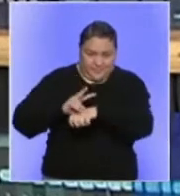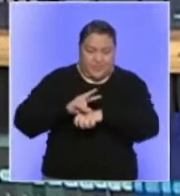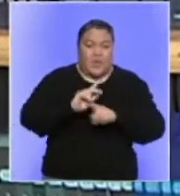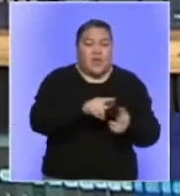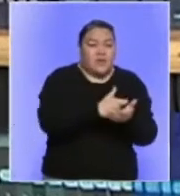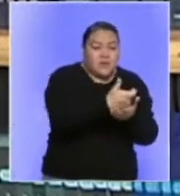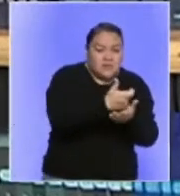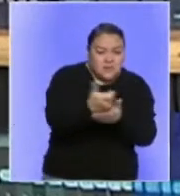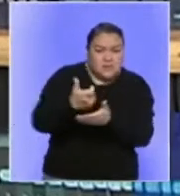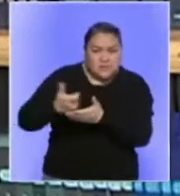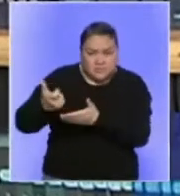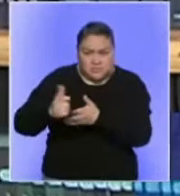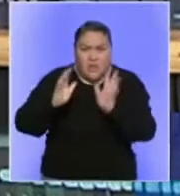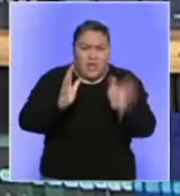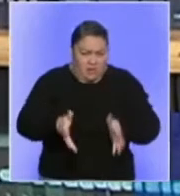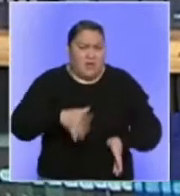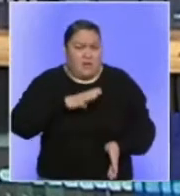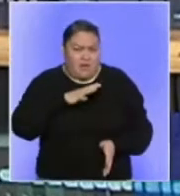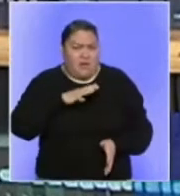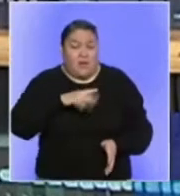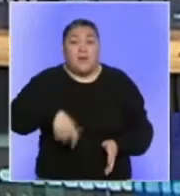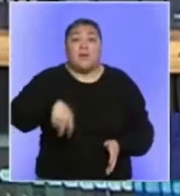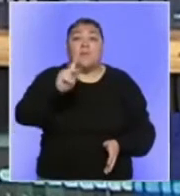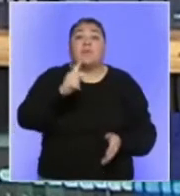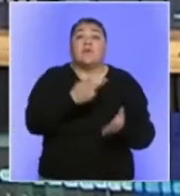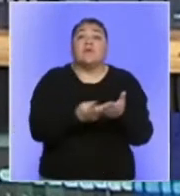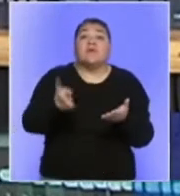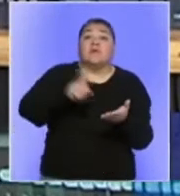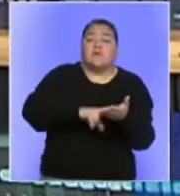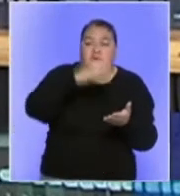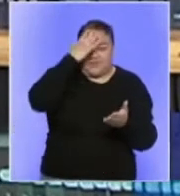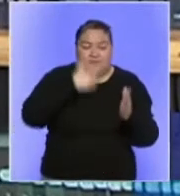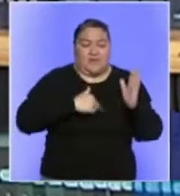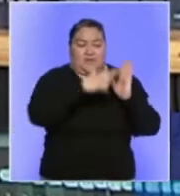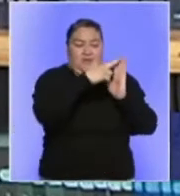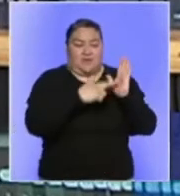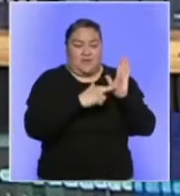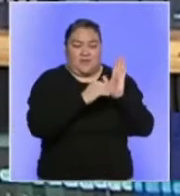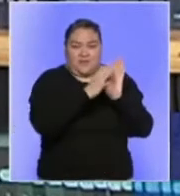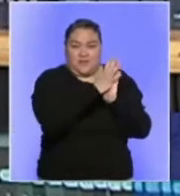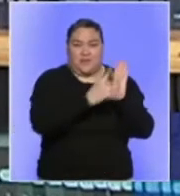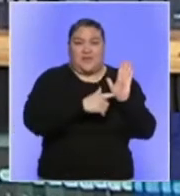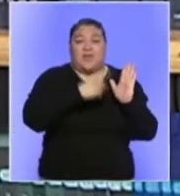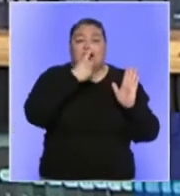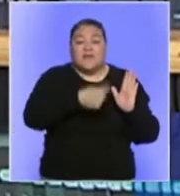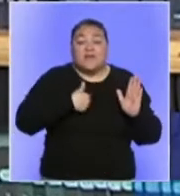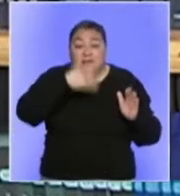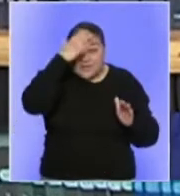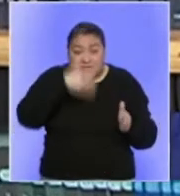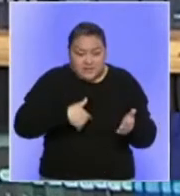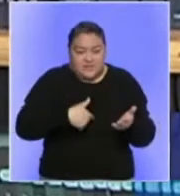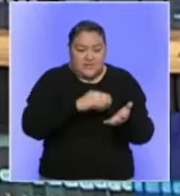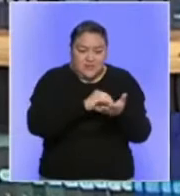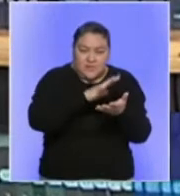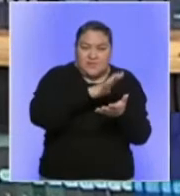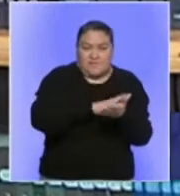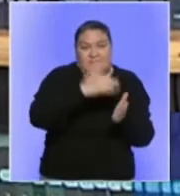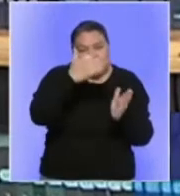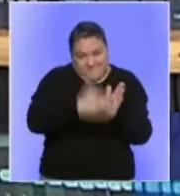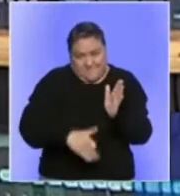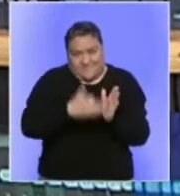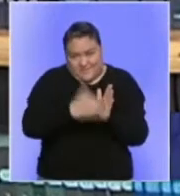el cobro de su remuneración además los lineamientos y eximen de observar la falta de cobro de los representantes generales y de casilla